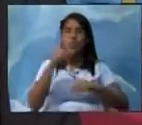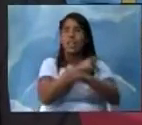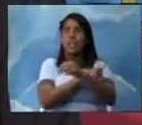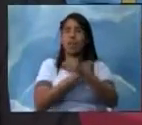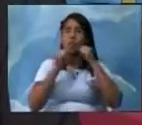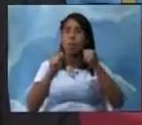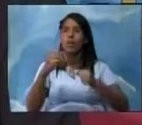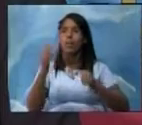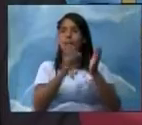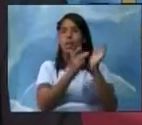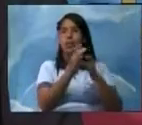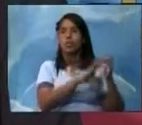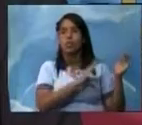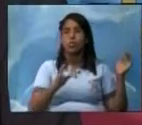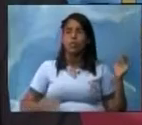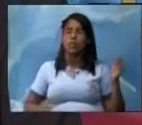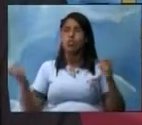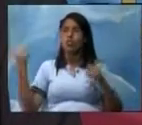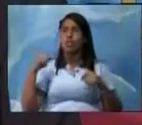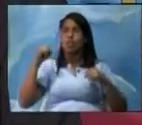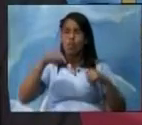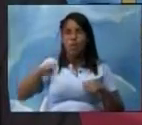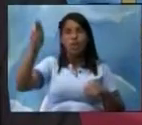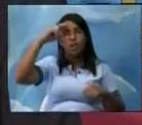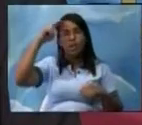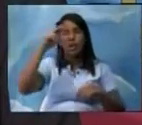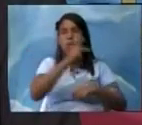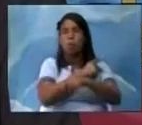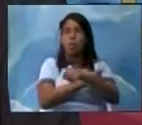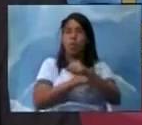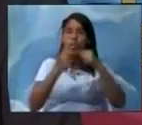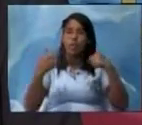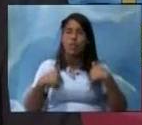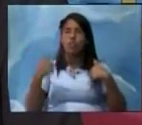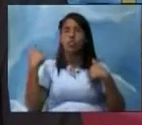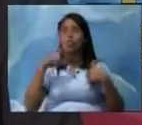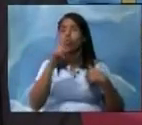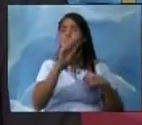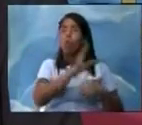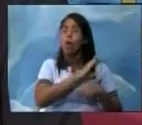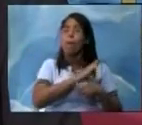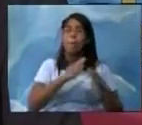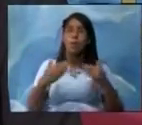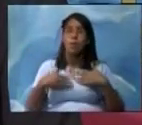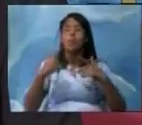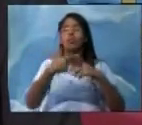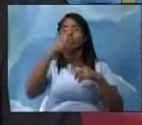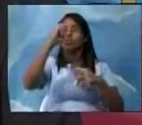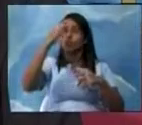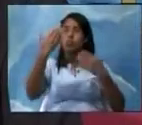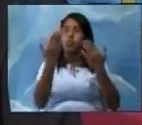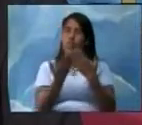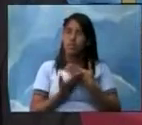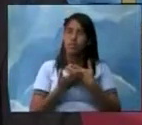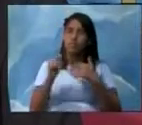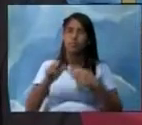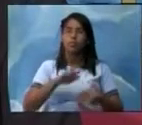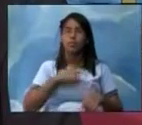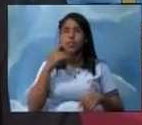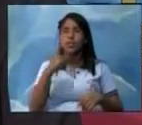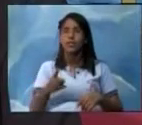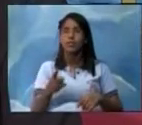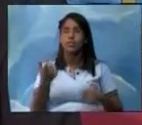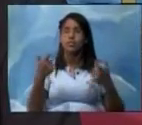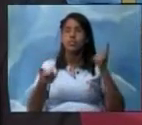poder que Jesucristo tiene y hoy Reconozco que el poder que yo tengo no es mío pero Dios me lo ha dado y hoy puedo decir que